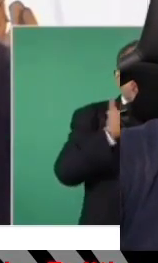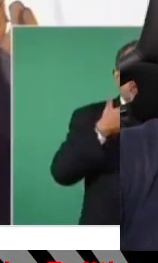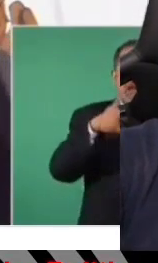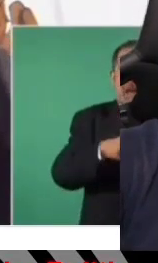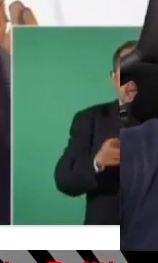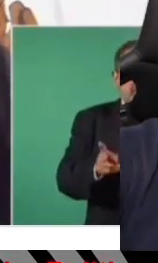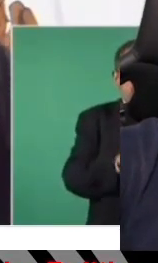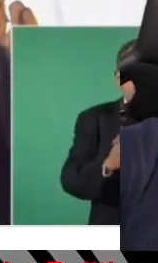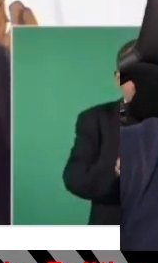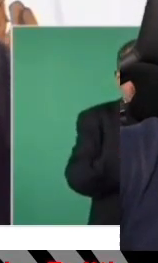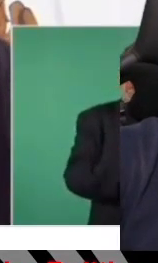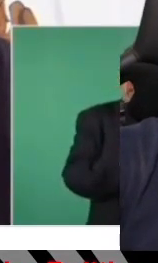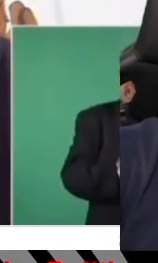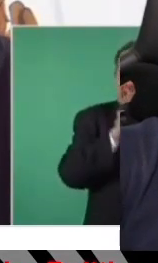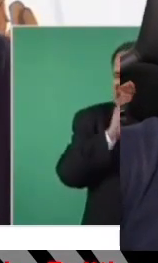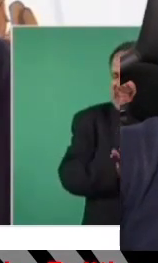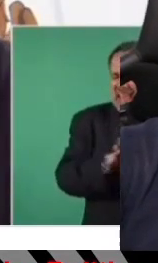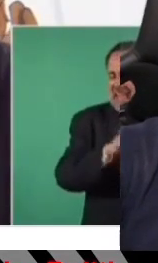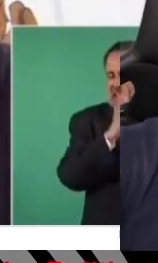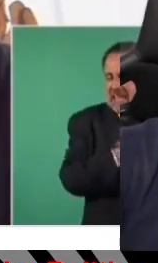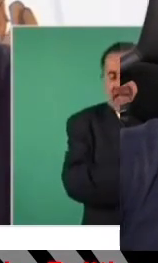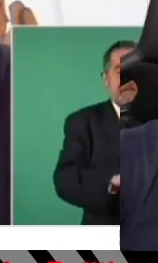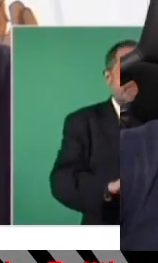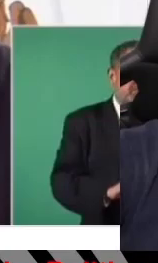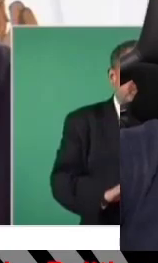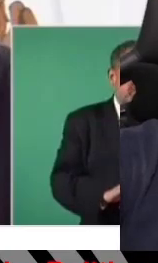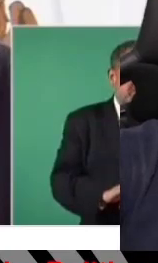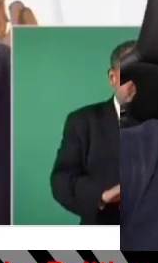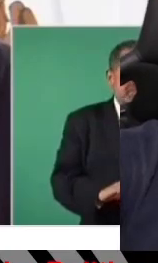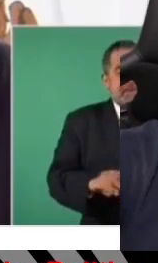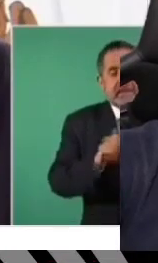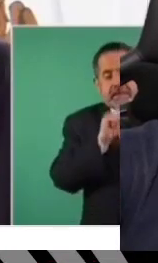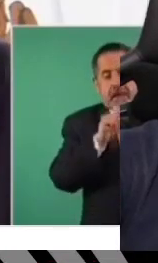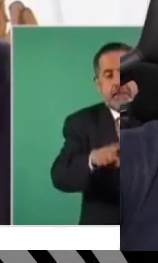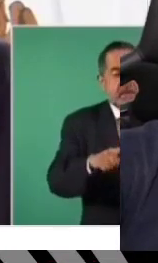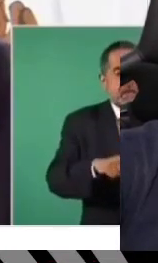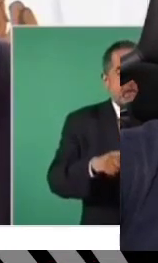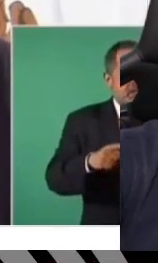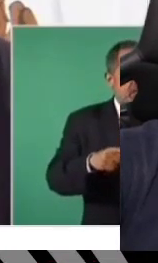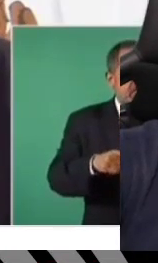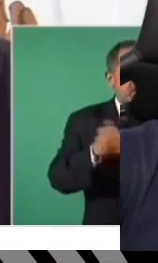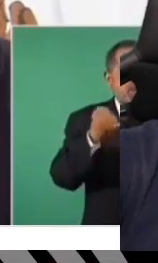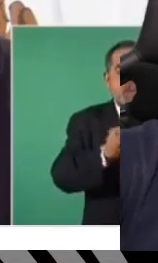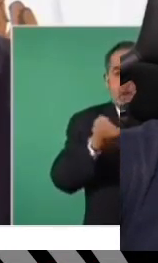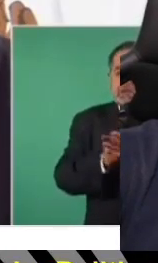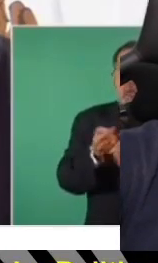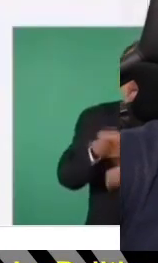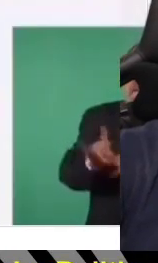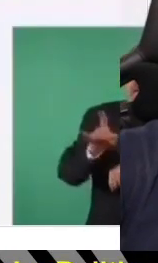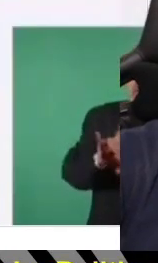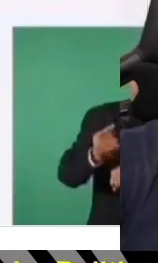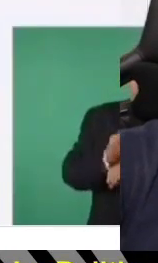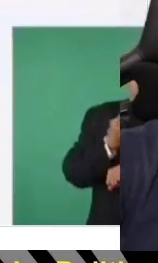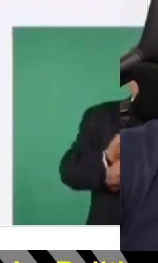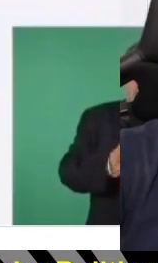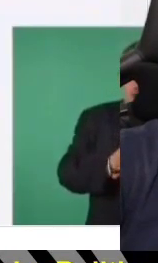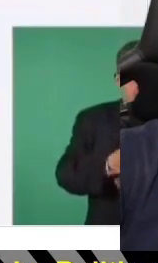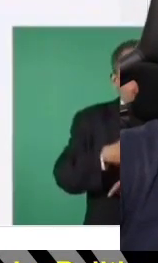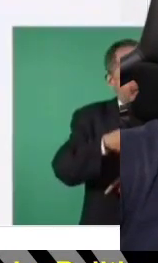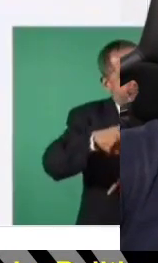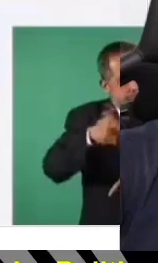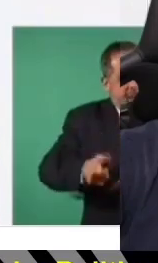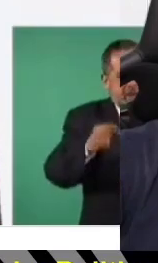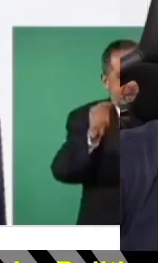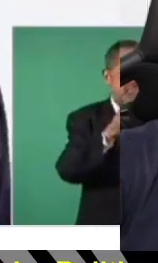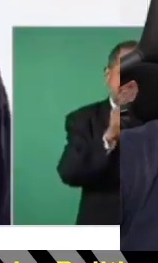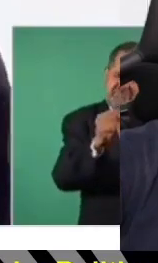el llamado huachicol, y disminuyendo drásticamente la defraudación fiscal y otras malas